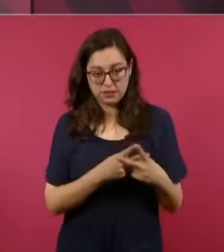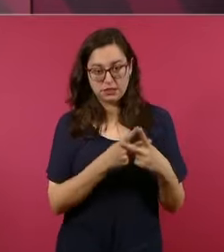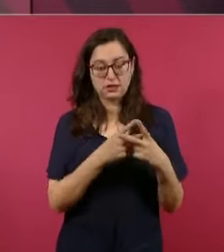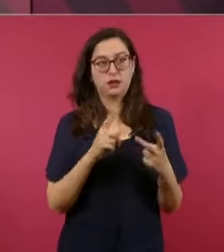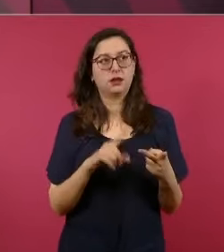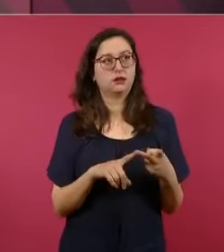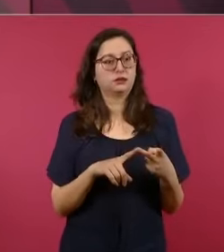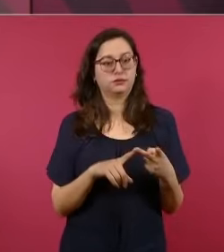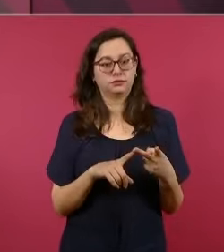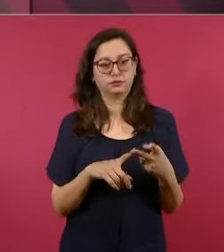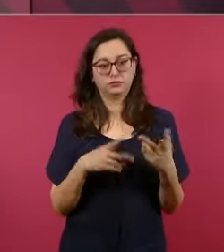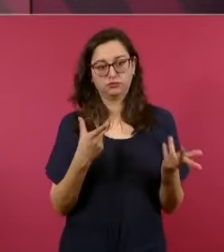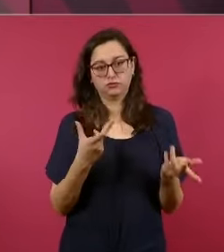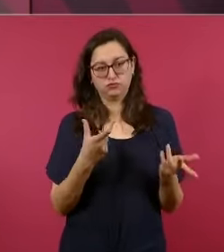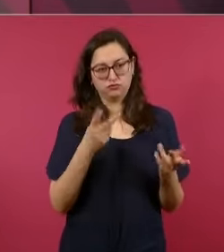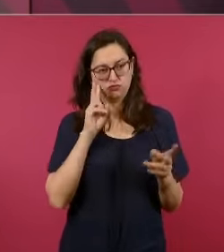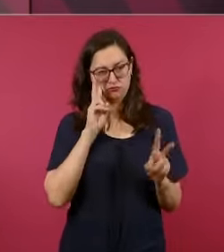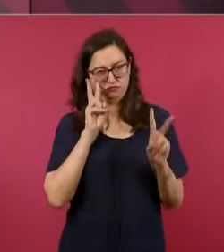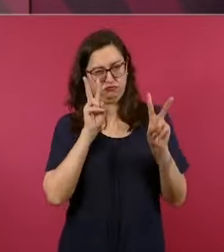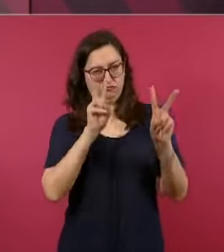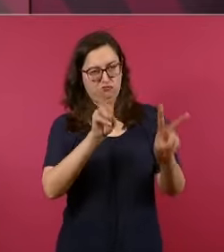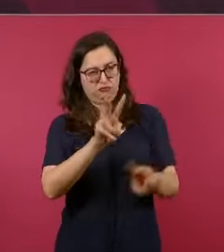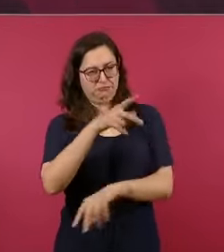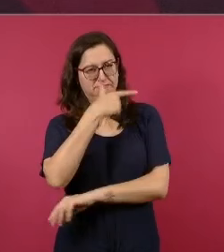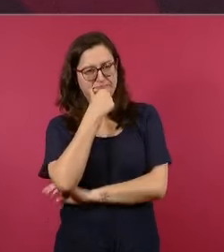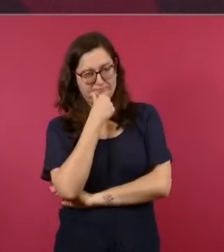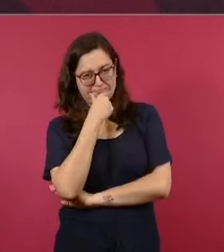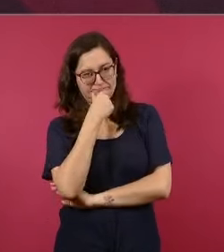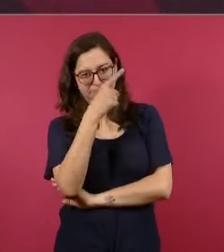Televisa sabiondos